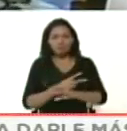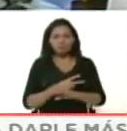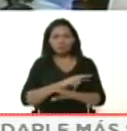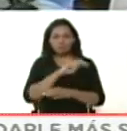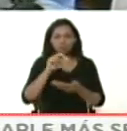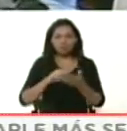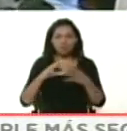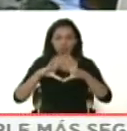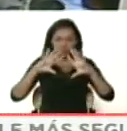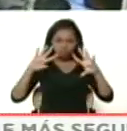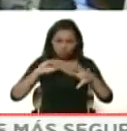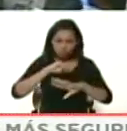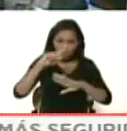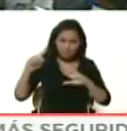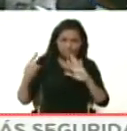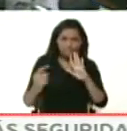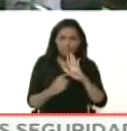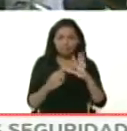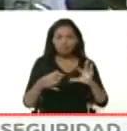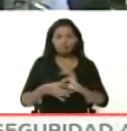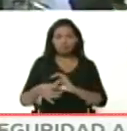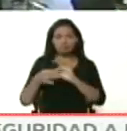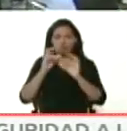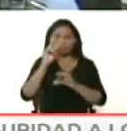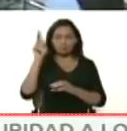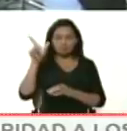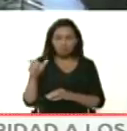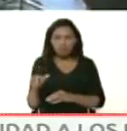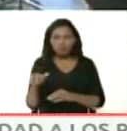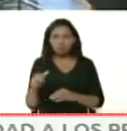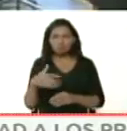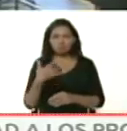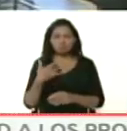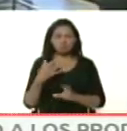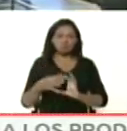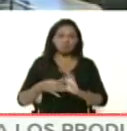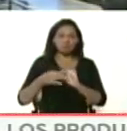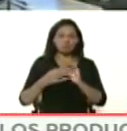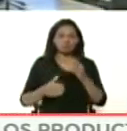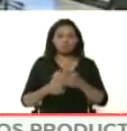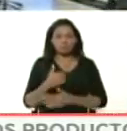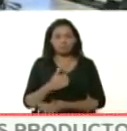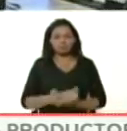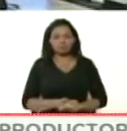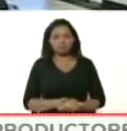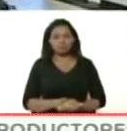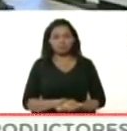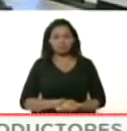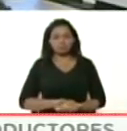todo. Unirnos los venezolanos, sentirnos unidos cada vez más.